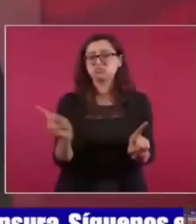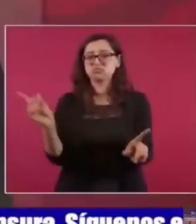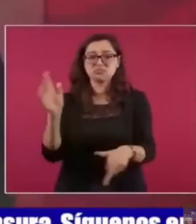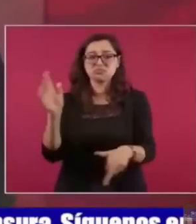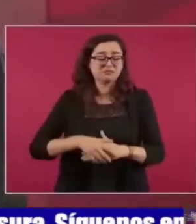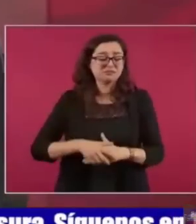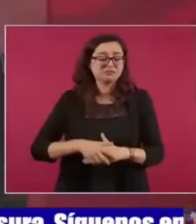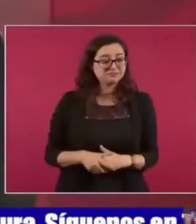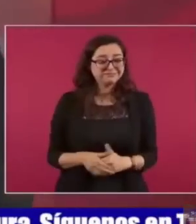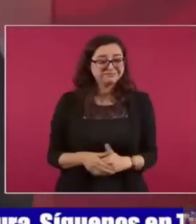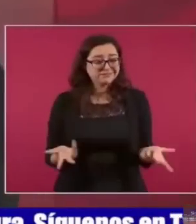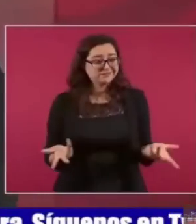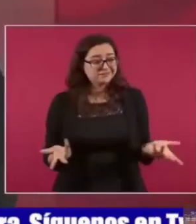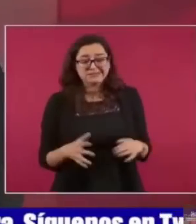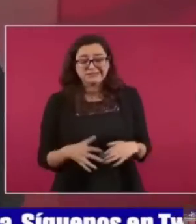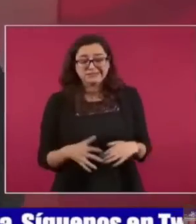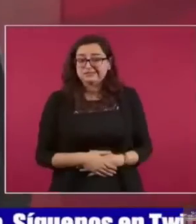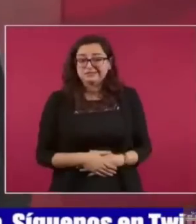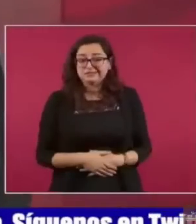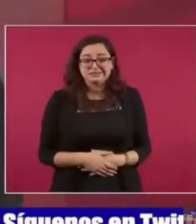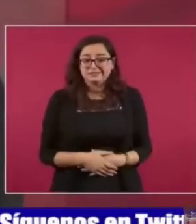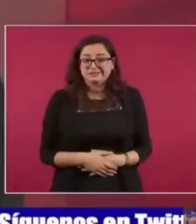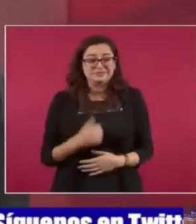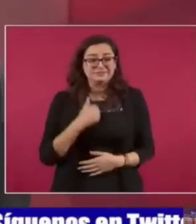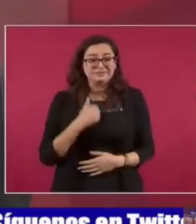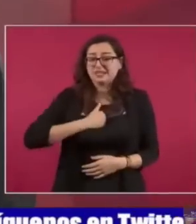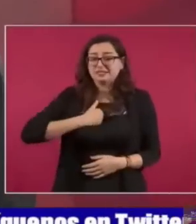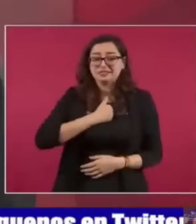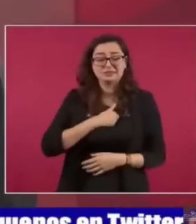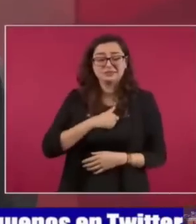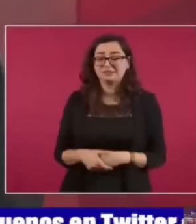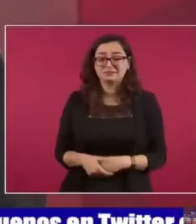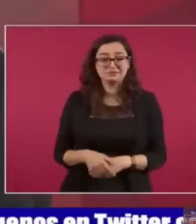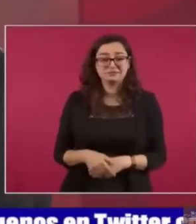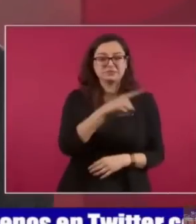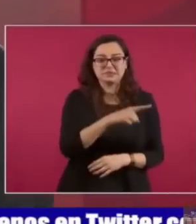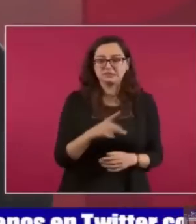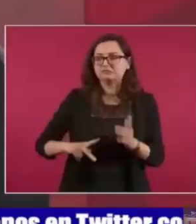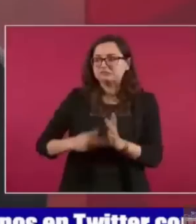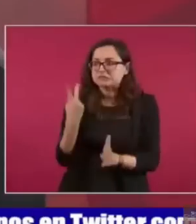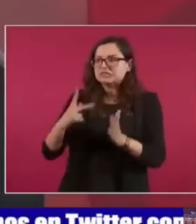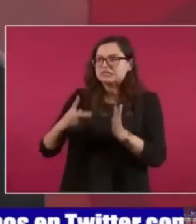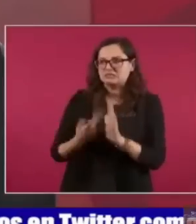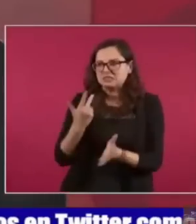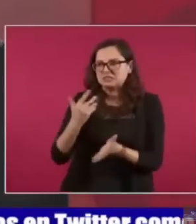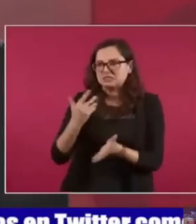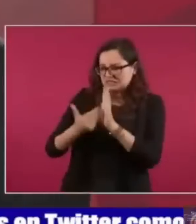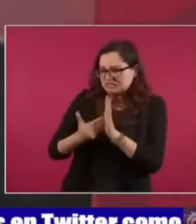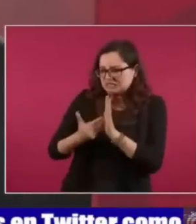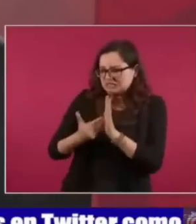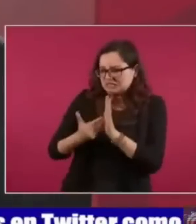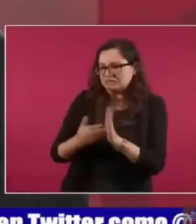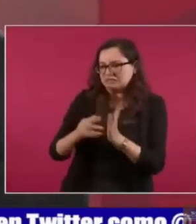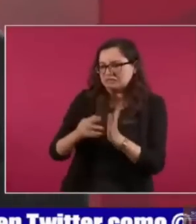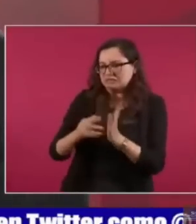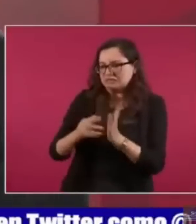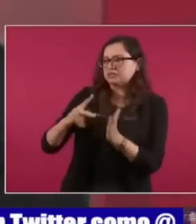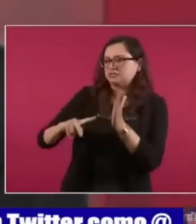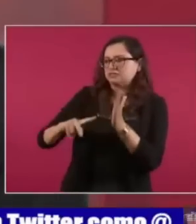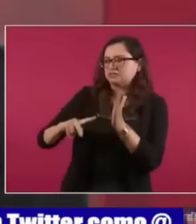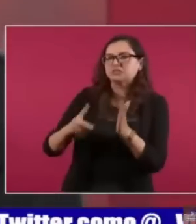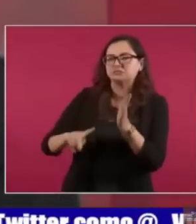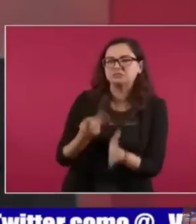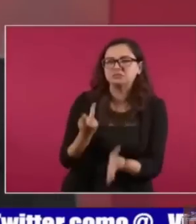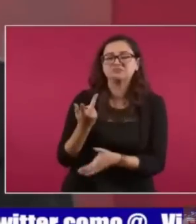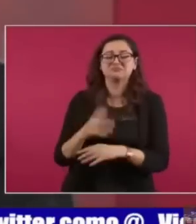transformación. Te pongo un ejemplo muy rápido y muy actual. Estos días he tenido la oportunidad, mi querido